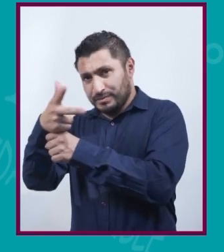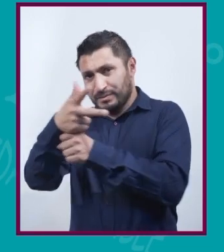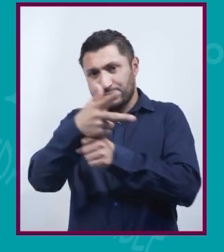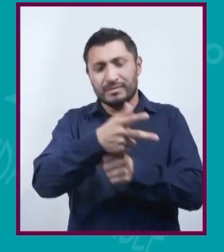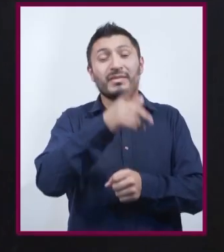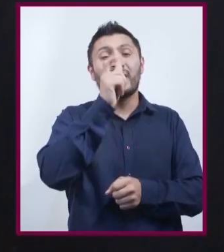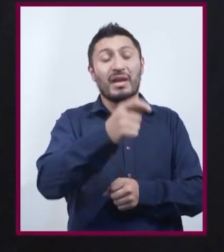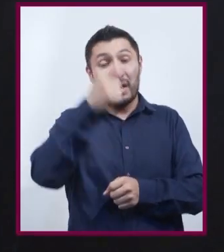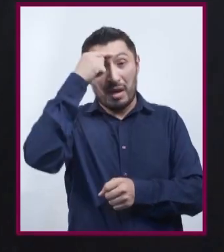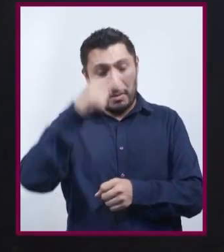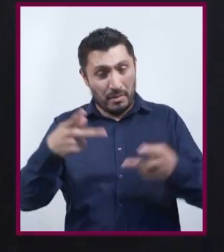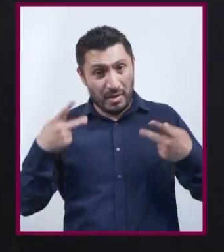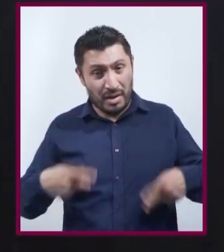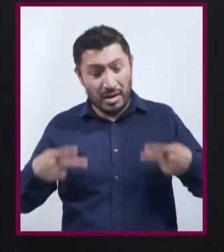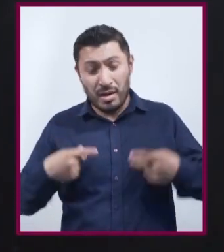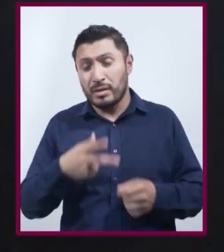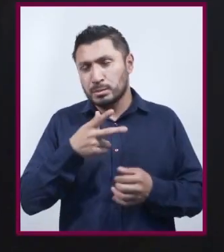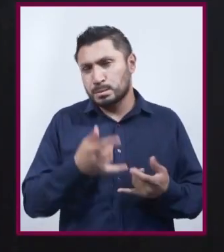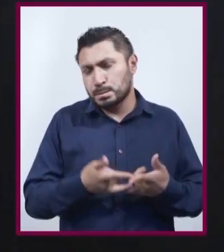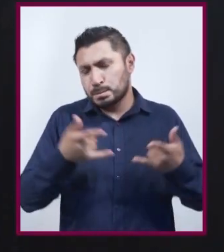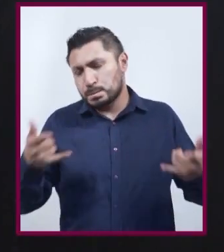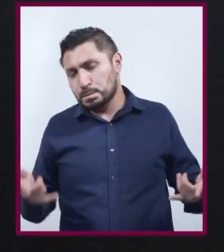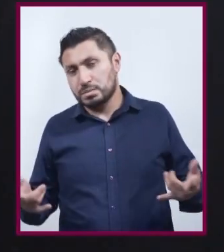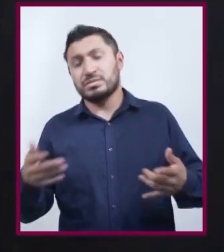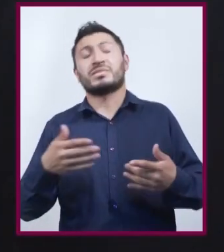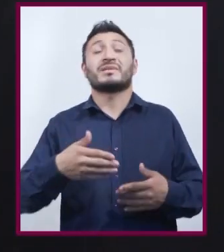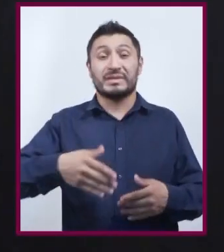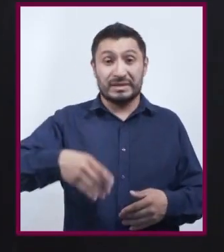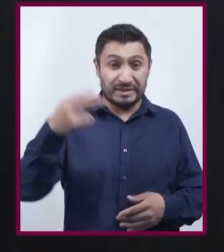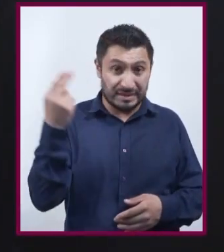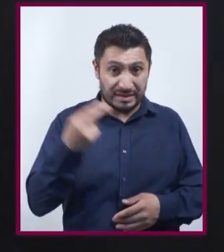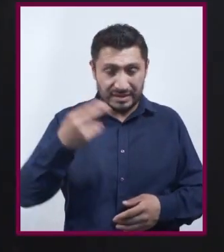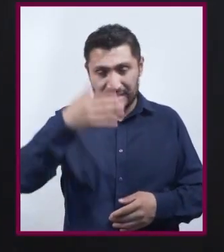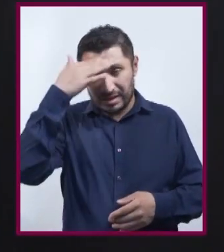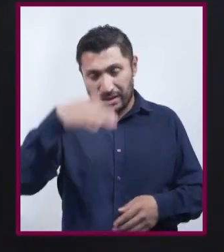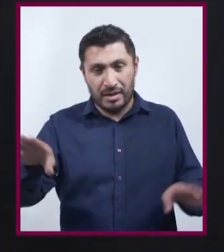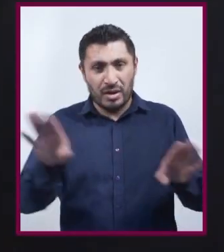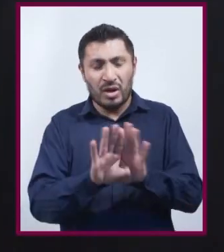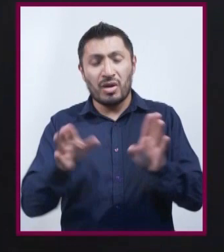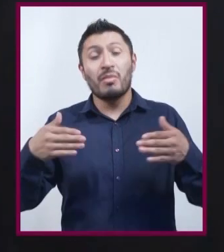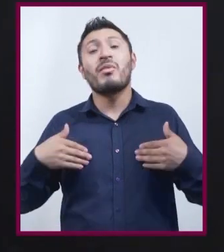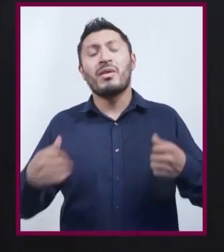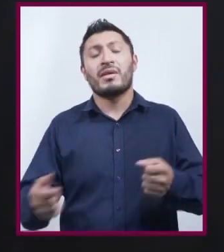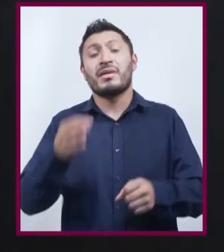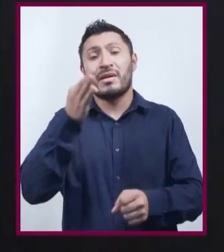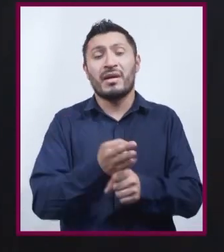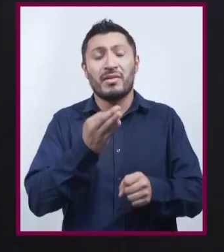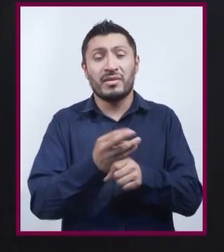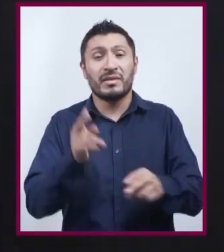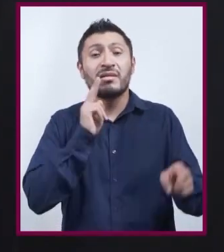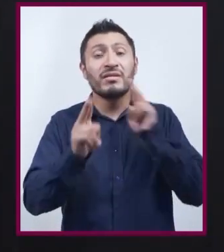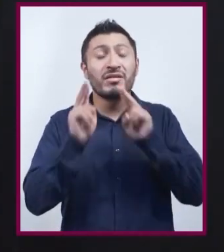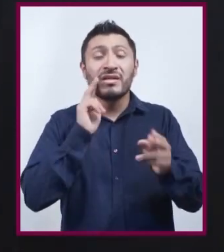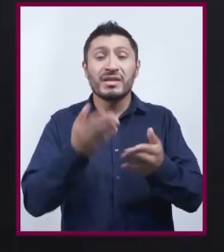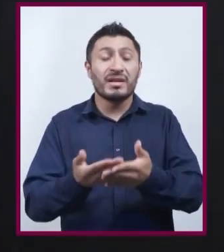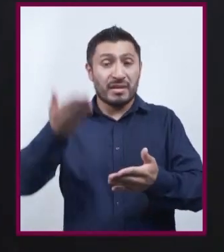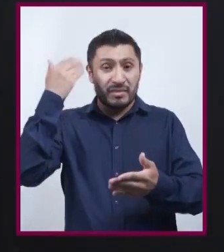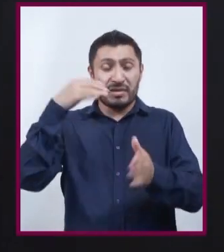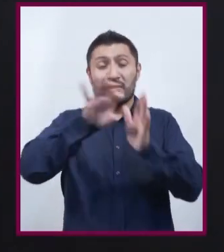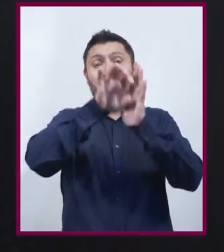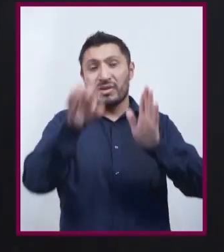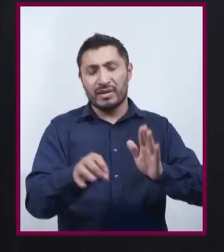dichos filmes. Es decir, para los historiadores es muy útil saber cómo se interpretan desde el presente hechos del